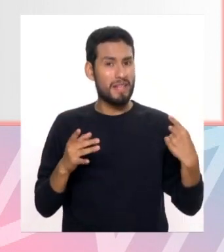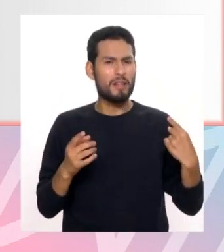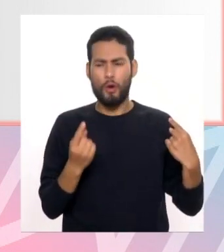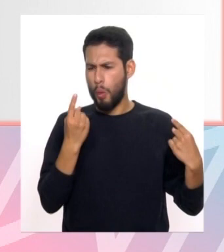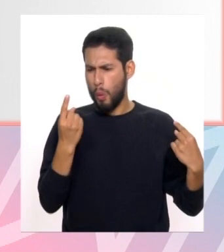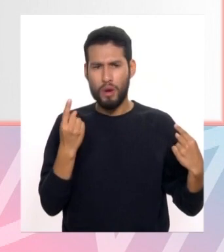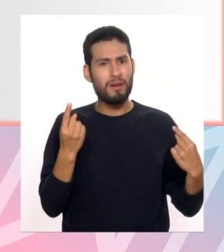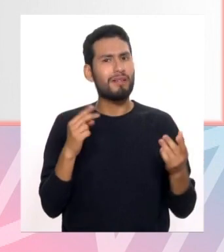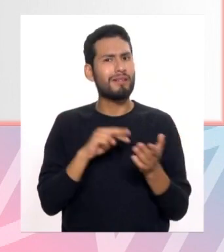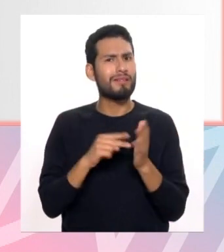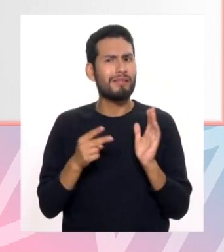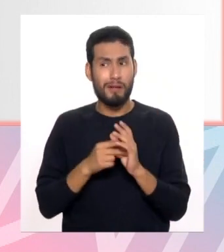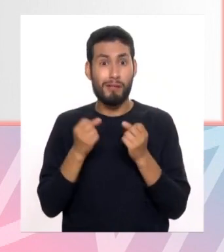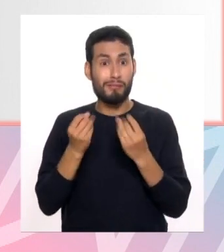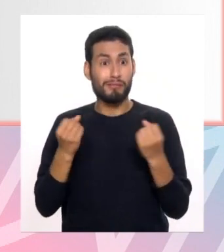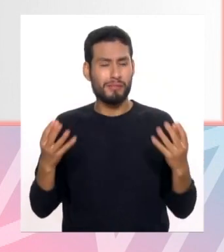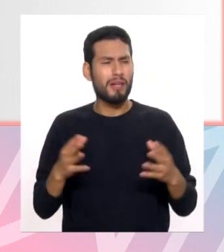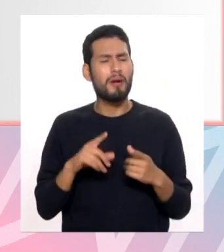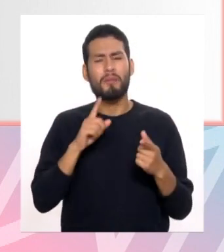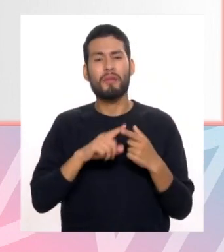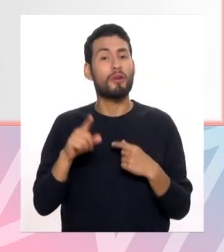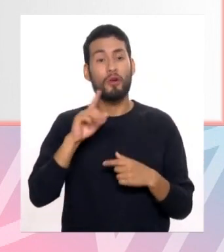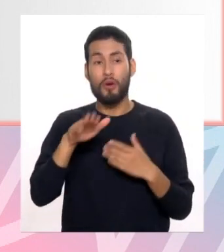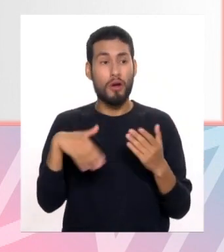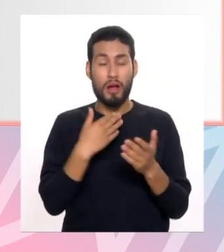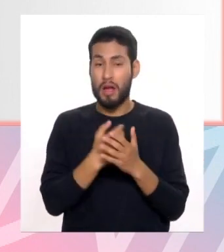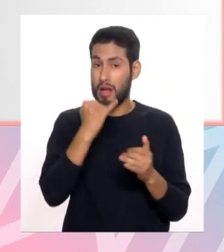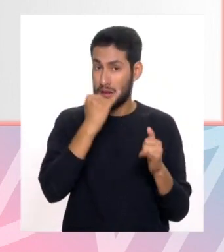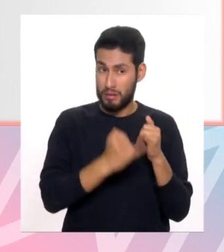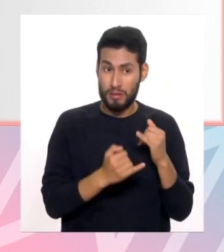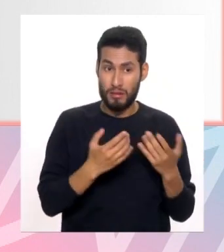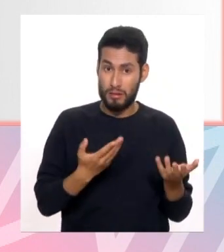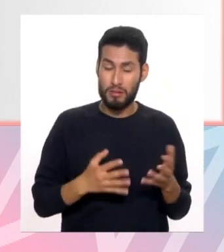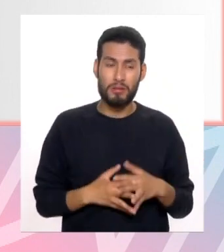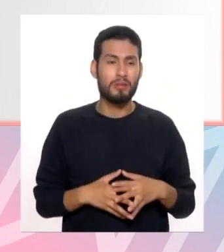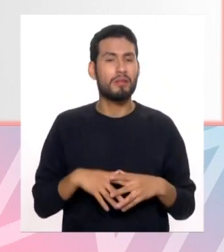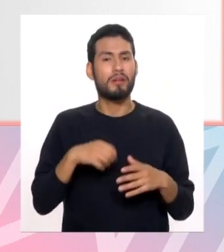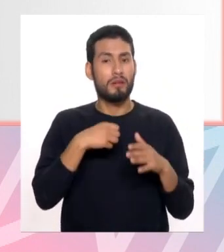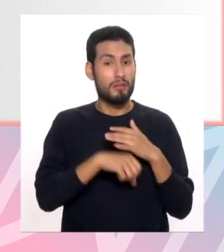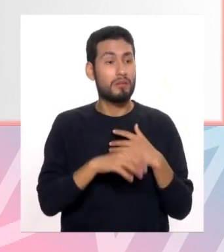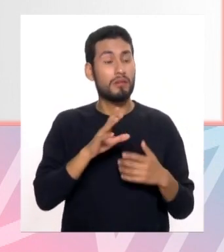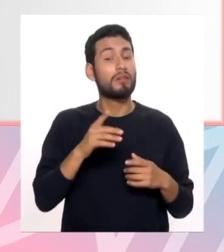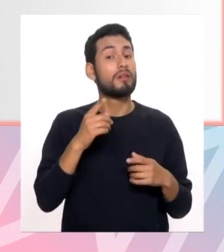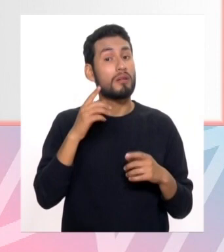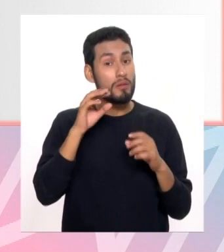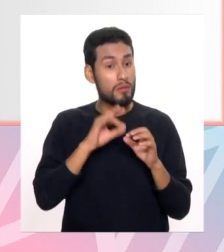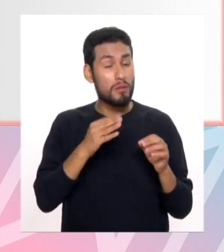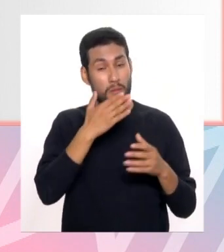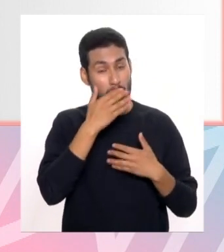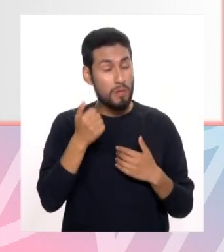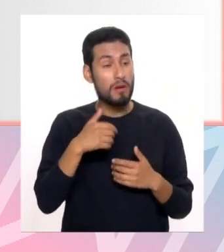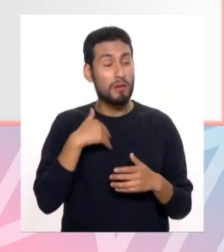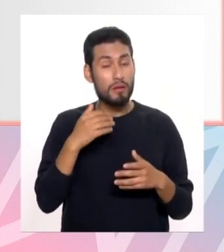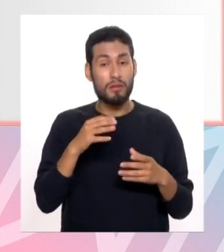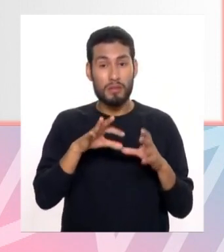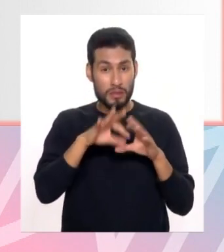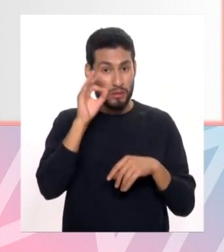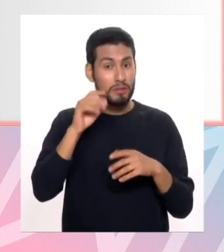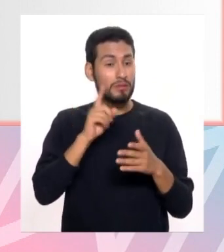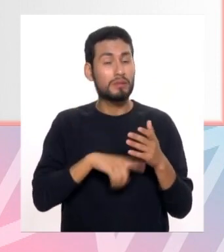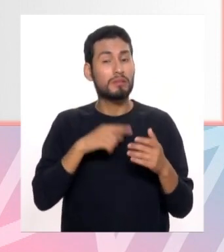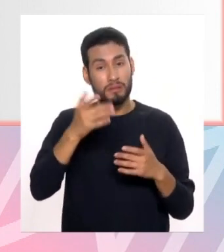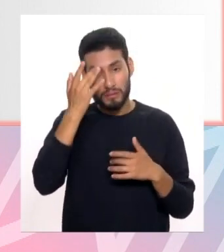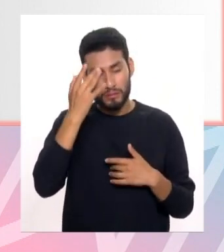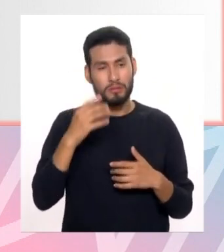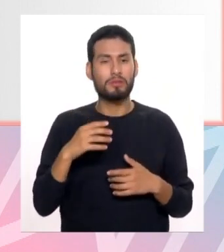no necesariamente a veces llegan a término. ¿Ok? Entonces, la mejor oportunidad para poder diagnosticarla, esta enfermedad,